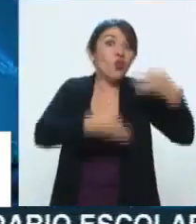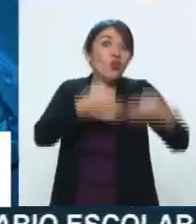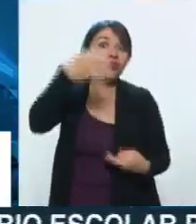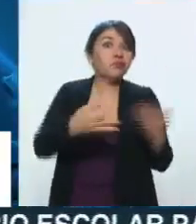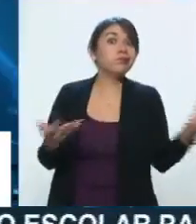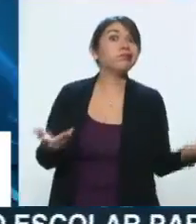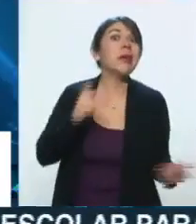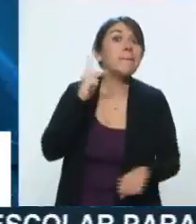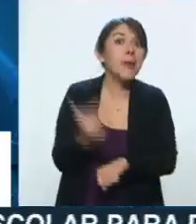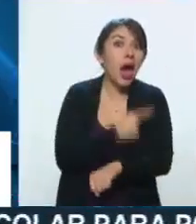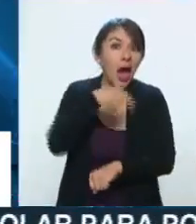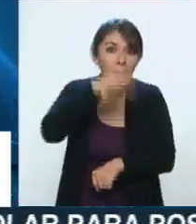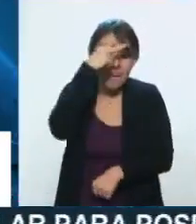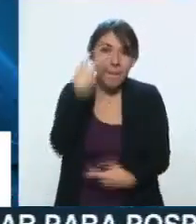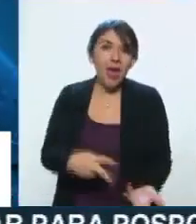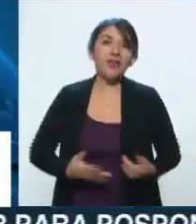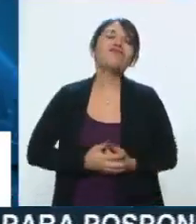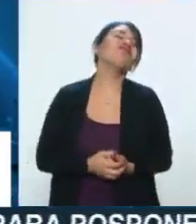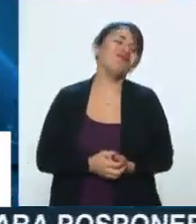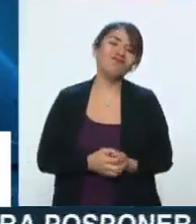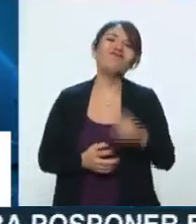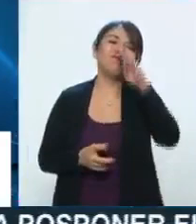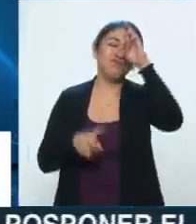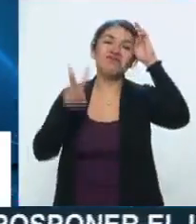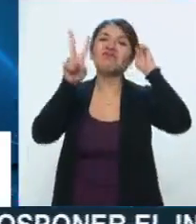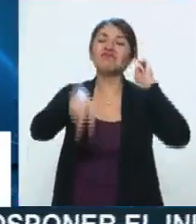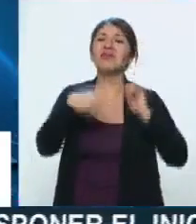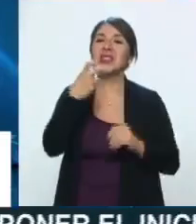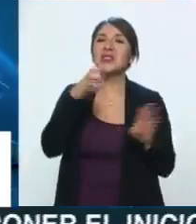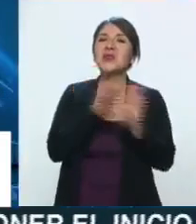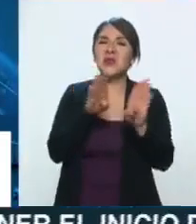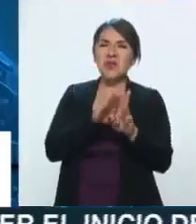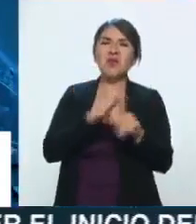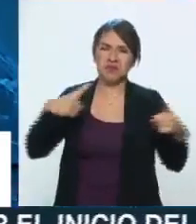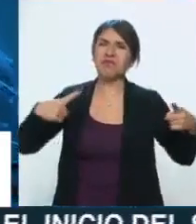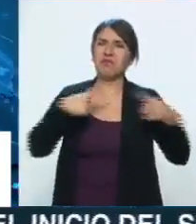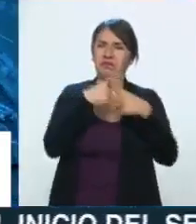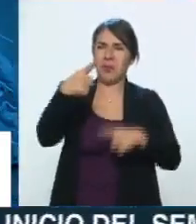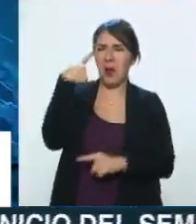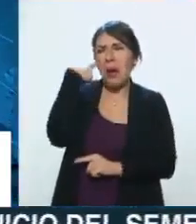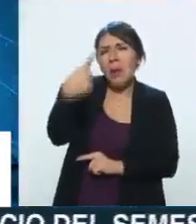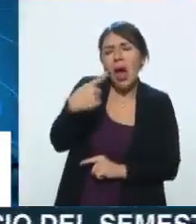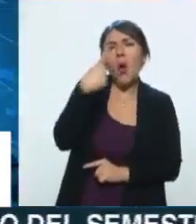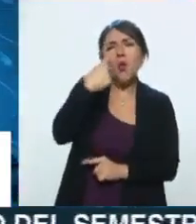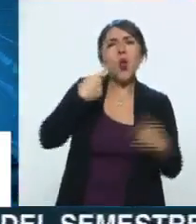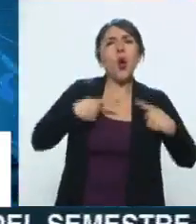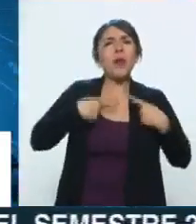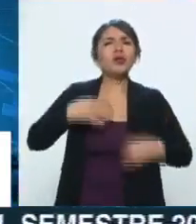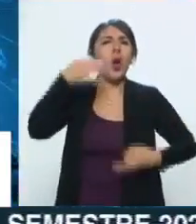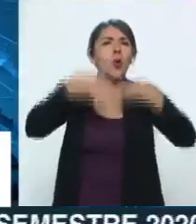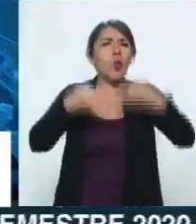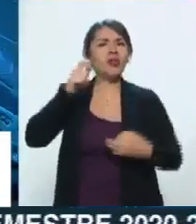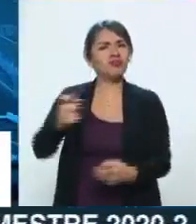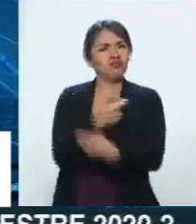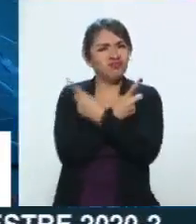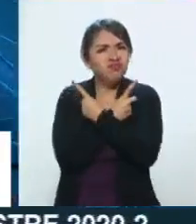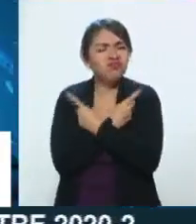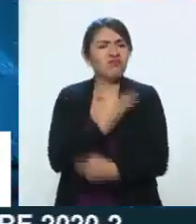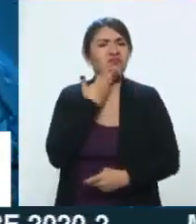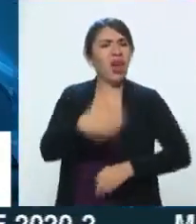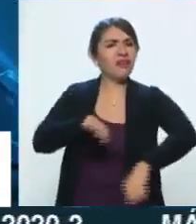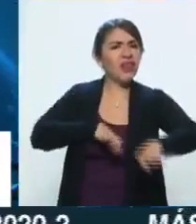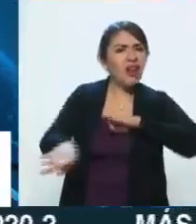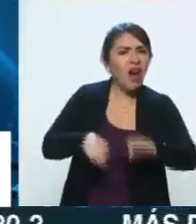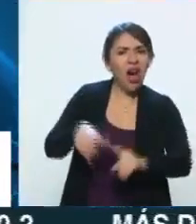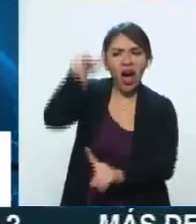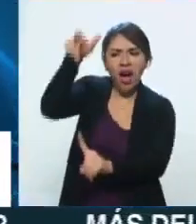Marta, también? Sí, y fíjate el contraste, cuando te encuentras a un juez decente, cuando te encuentras a